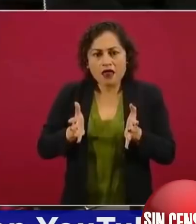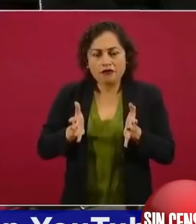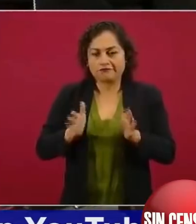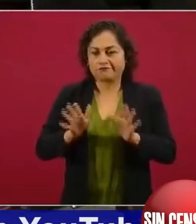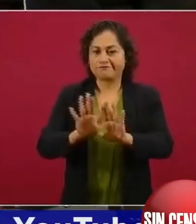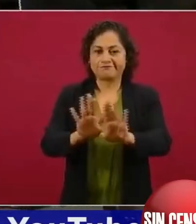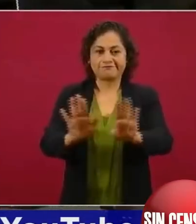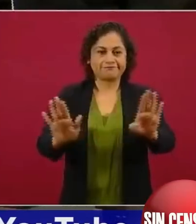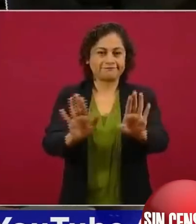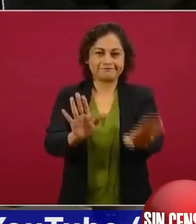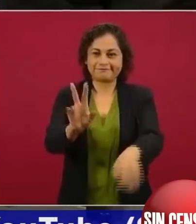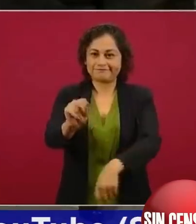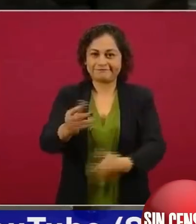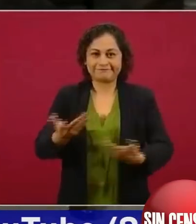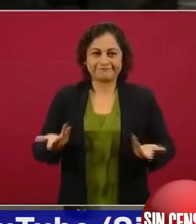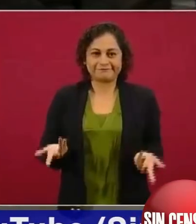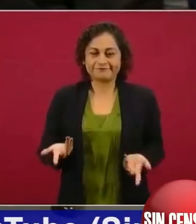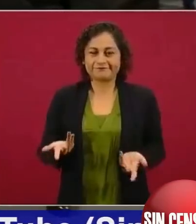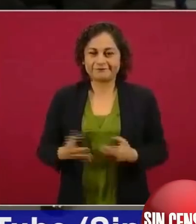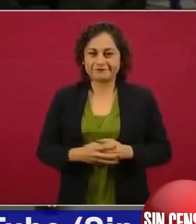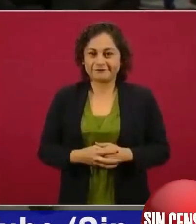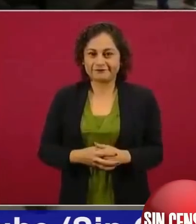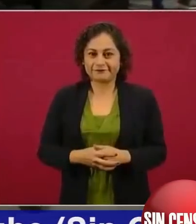Entonces, no hay ninguna diferencia, ¿no?